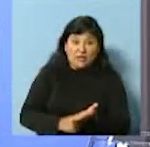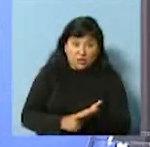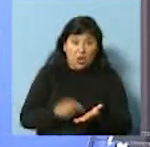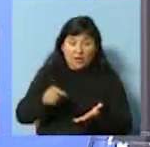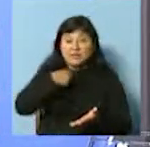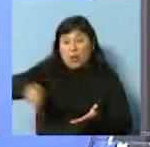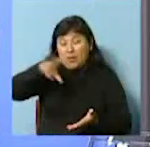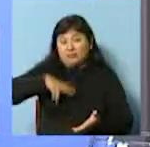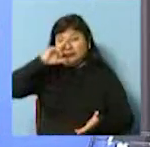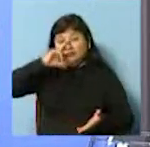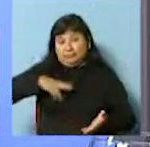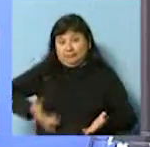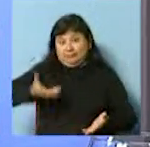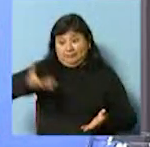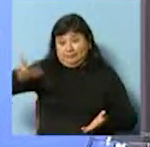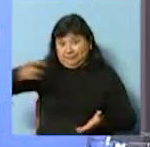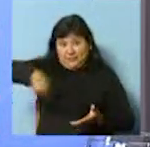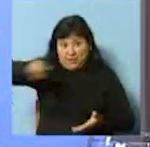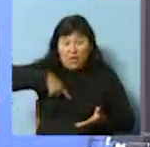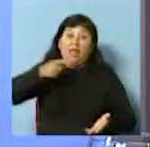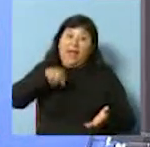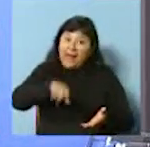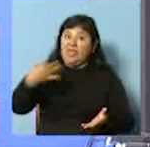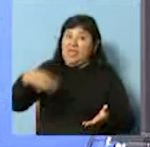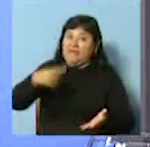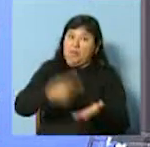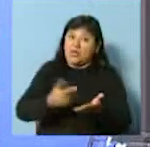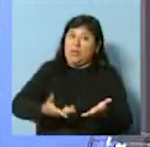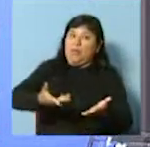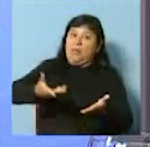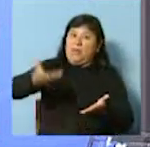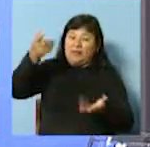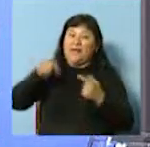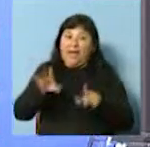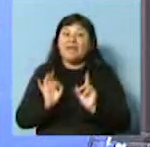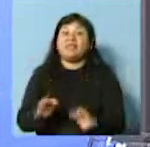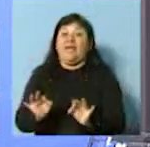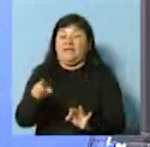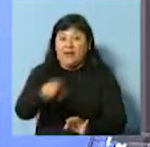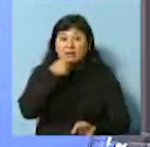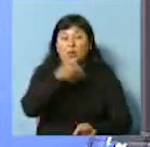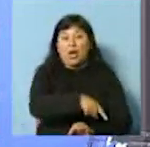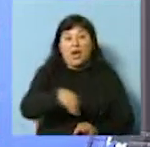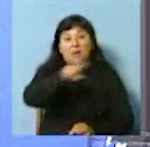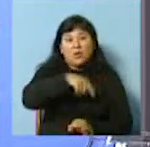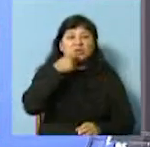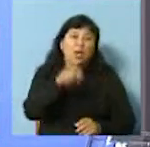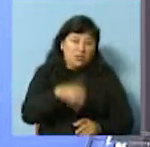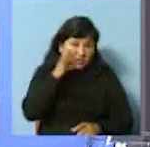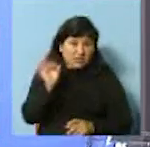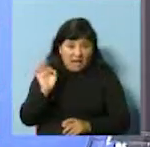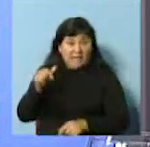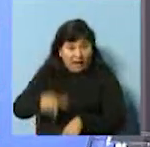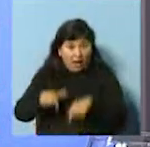venido achicando los impuestos a los grandes empresarios de las mineras de los tabaco de los ingenios nosotros creemos que incluso cuando esos fondos se